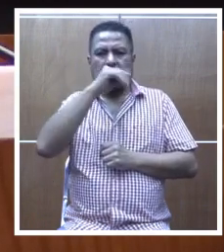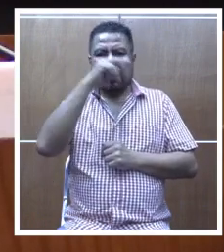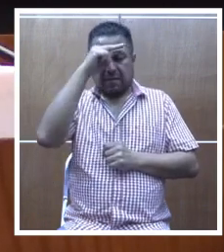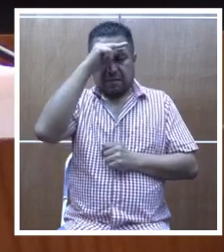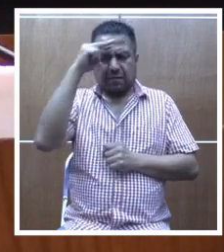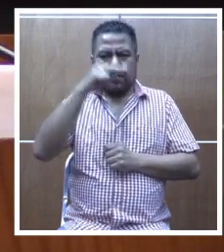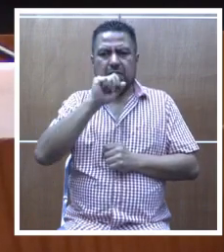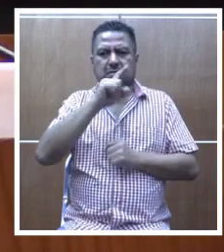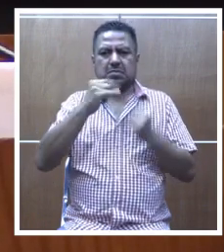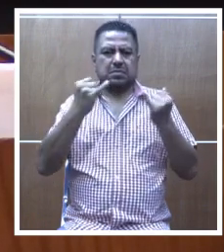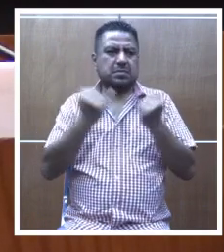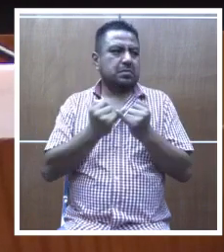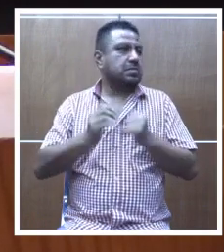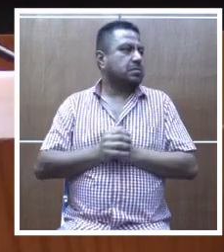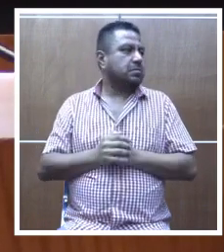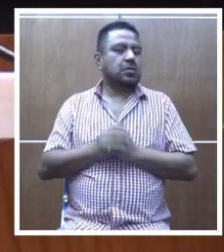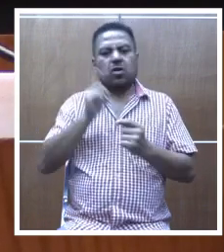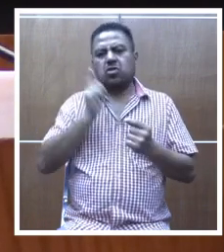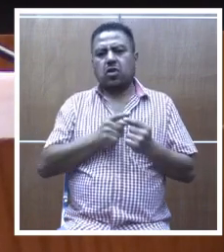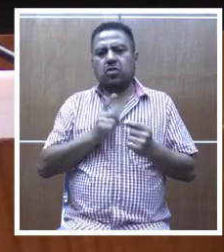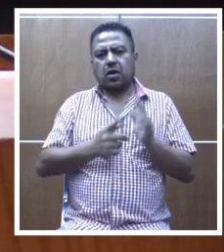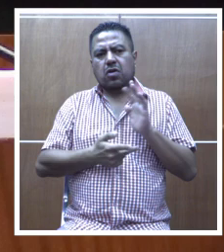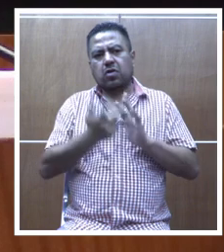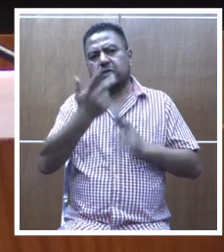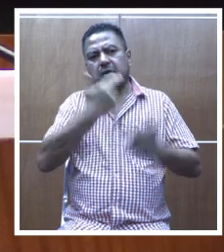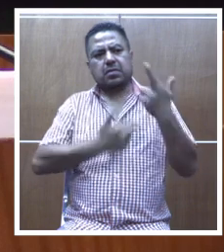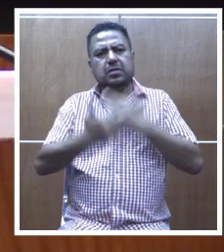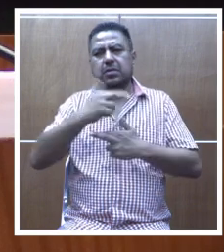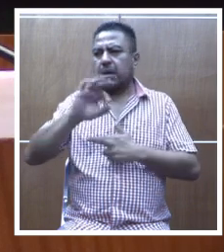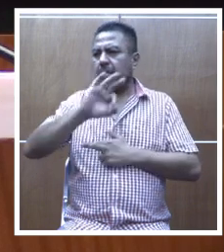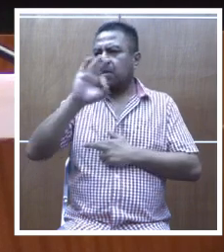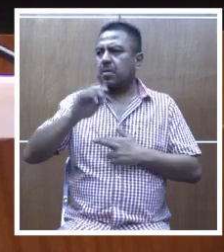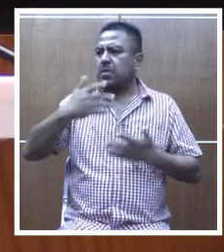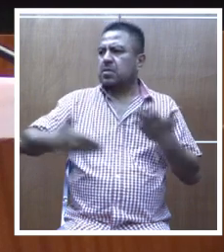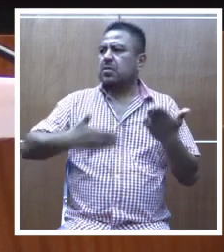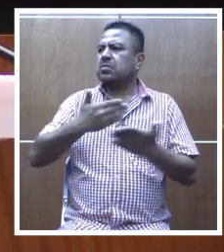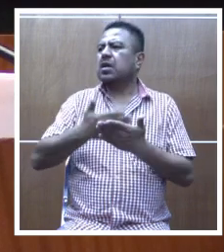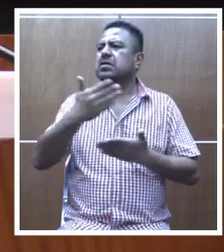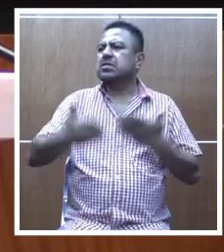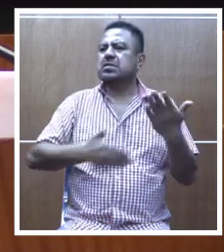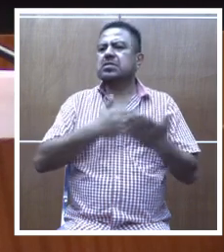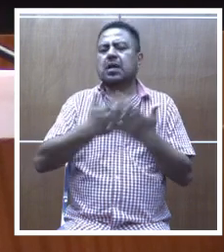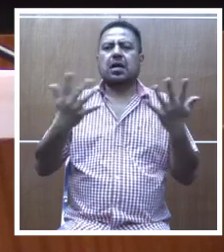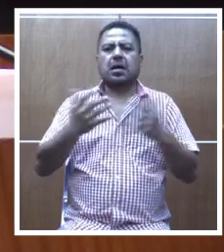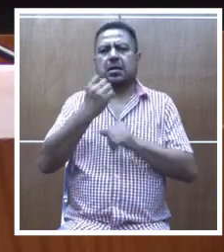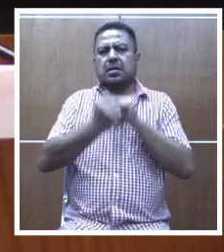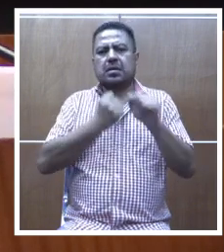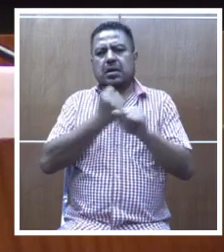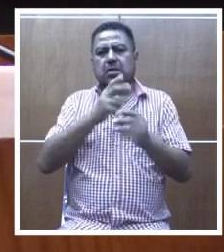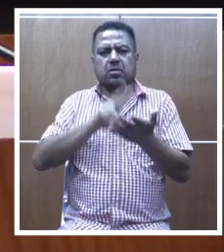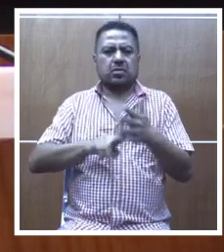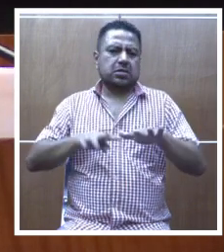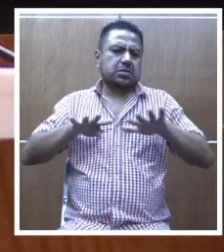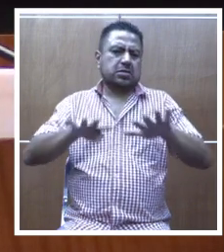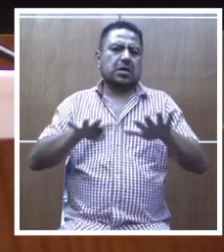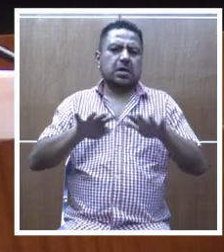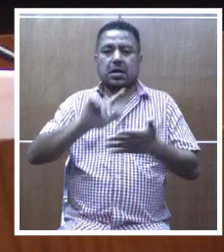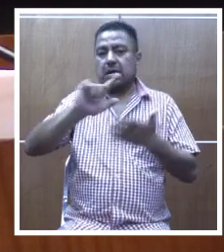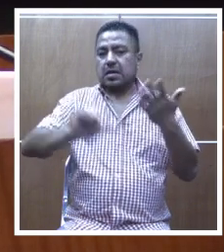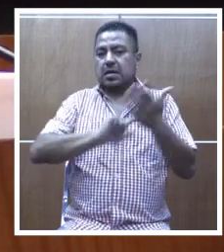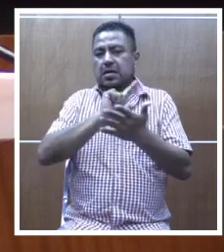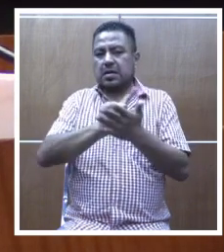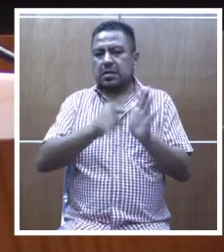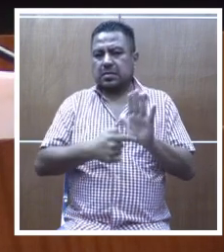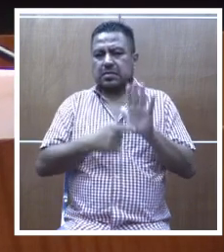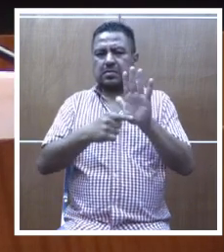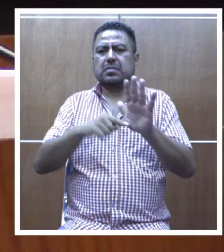pueblo afromexicano, y en donde retomaron un gran porcentaje de propuestas que fueron realizadas en el año 2019. En la iniciativa presentada